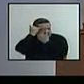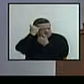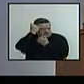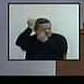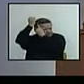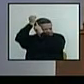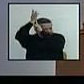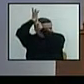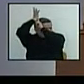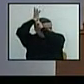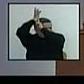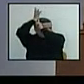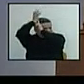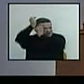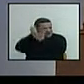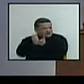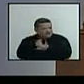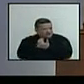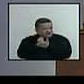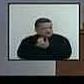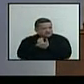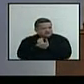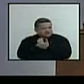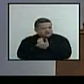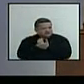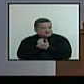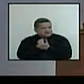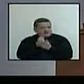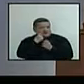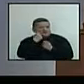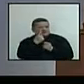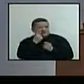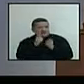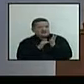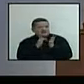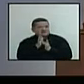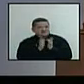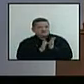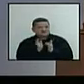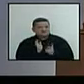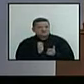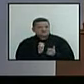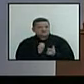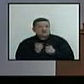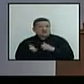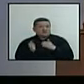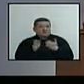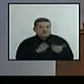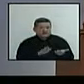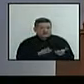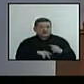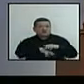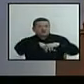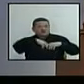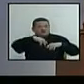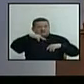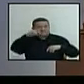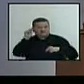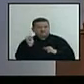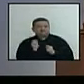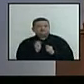ayuda y nos haga entrar en el misterio de Cristo, de su muerte y de su